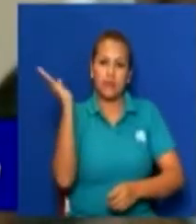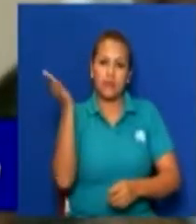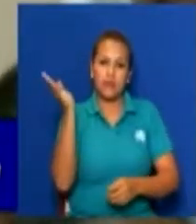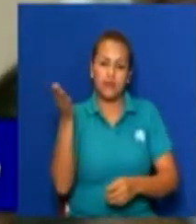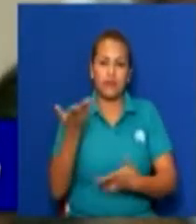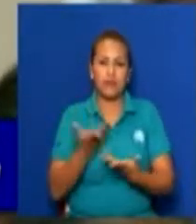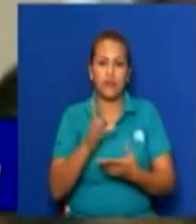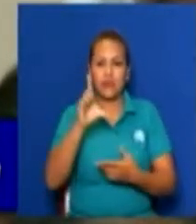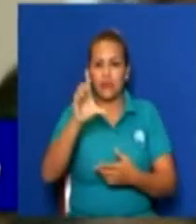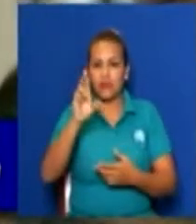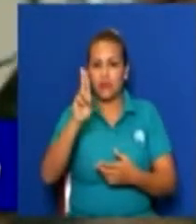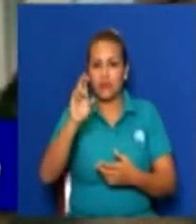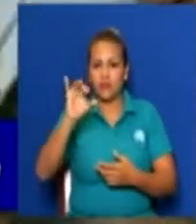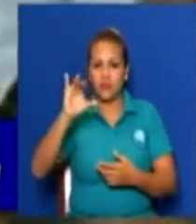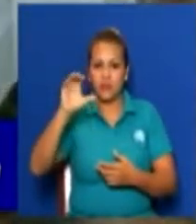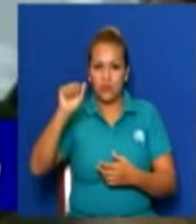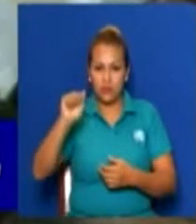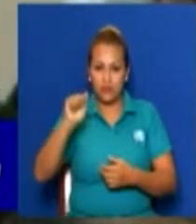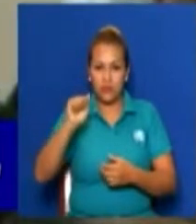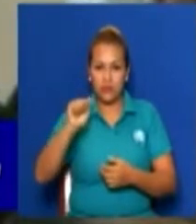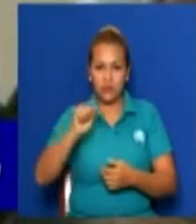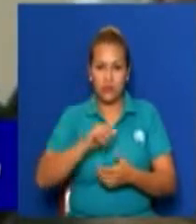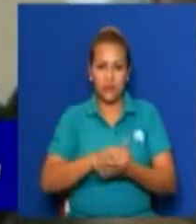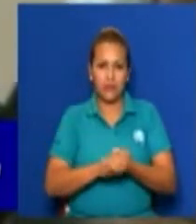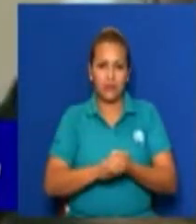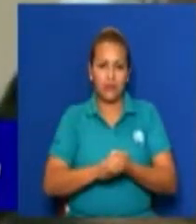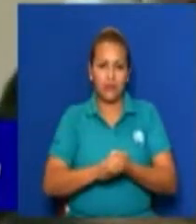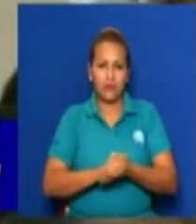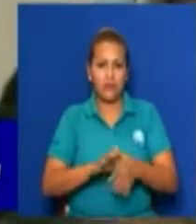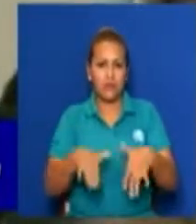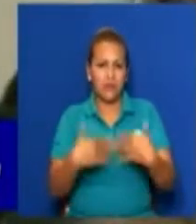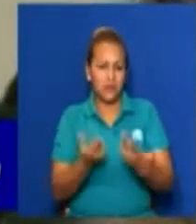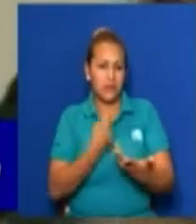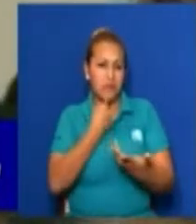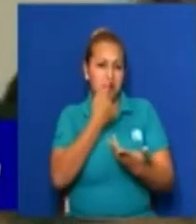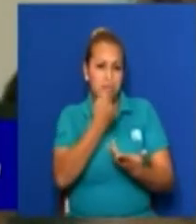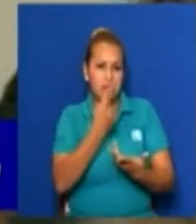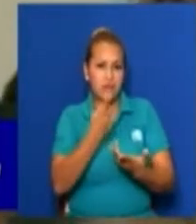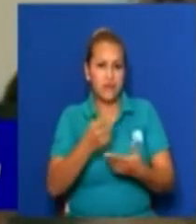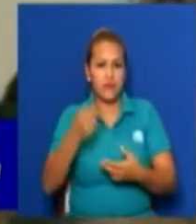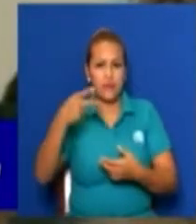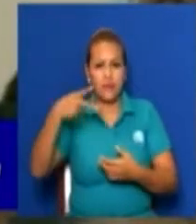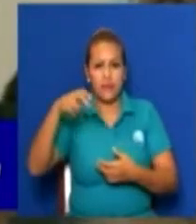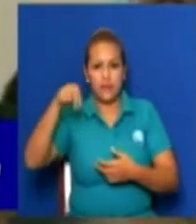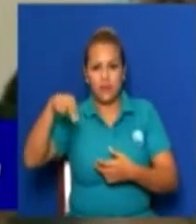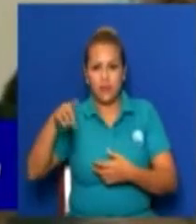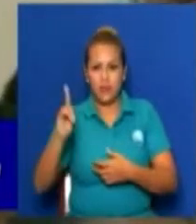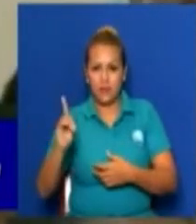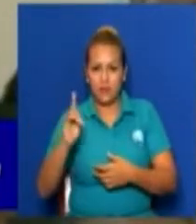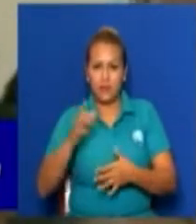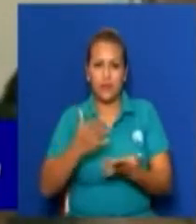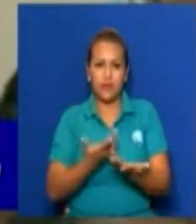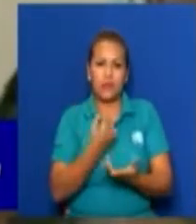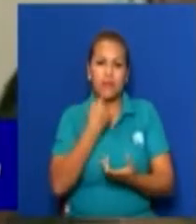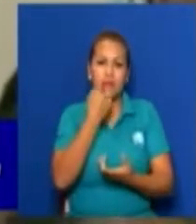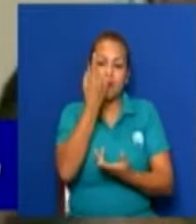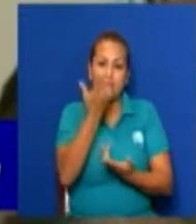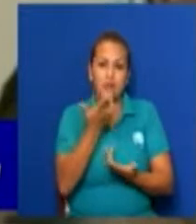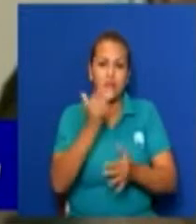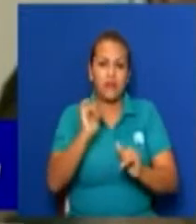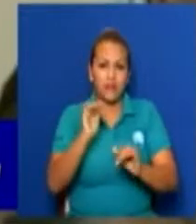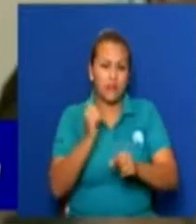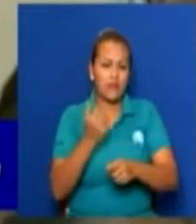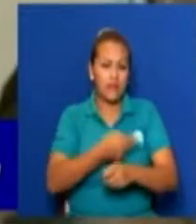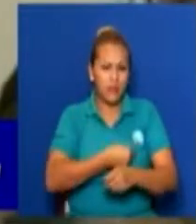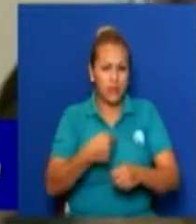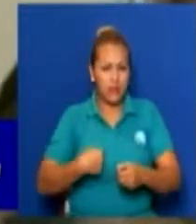Lucy Valenti sobre el estudio del PNUD. Me parece que es importante. Esa se hizo el